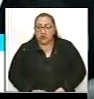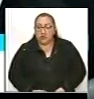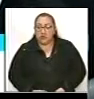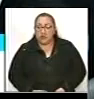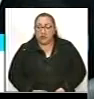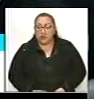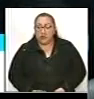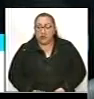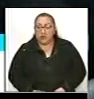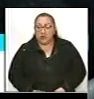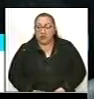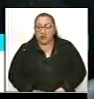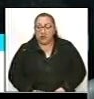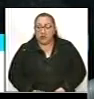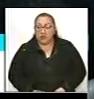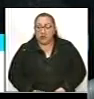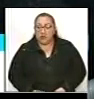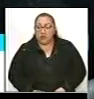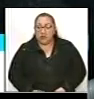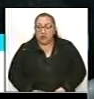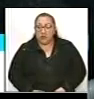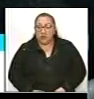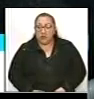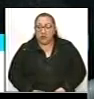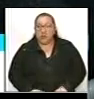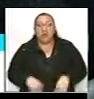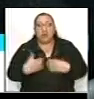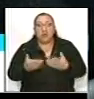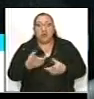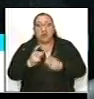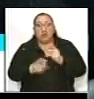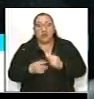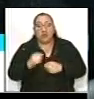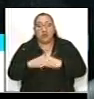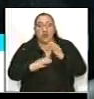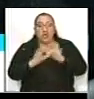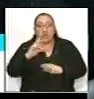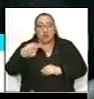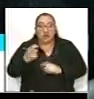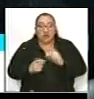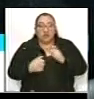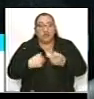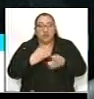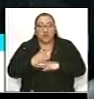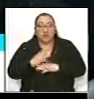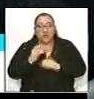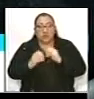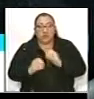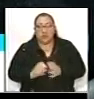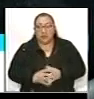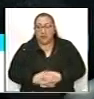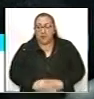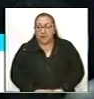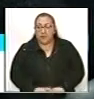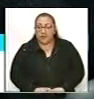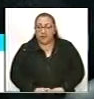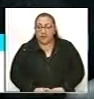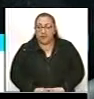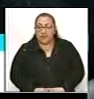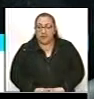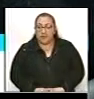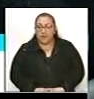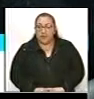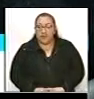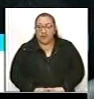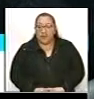a un nieto. ¿Okay? En la actualidad hay más de 15.000 personas que ya han accedido a esta reparación, y de ellas un